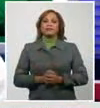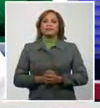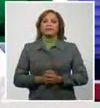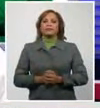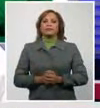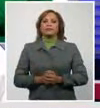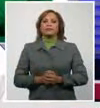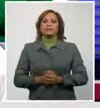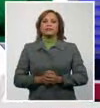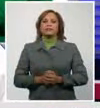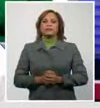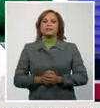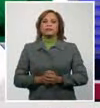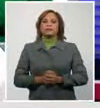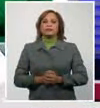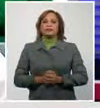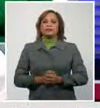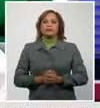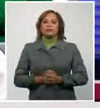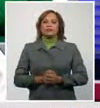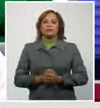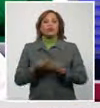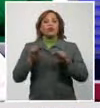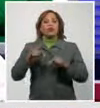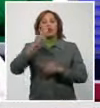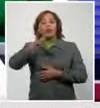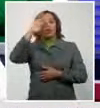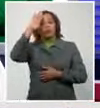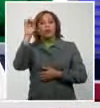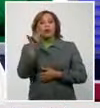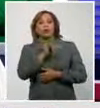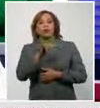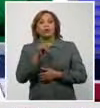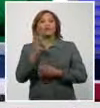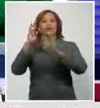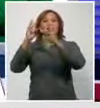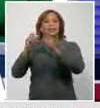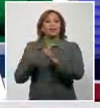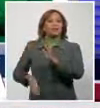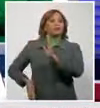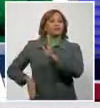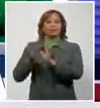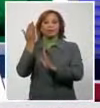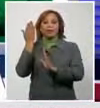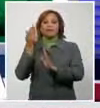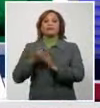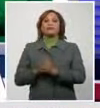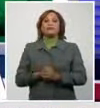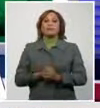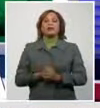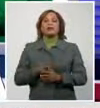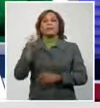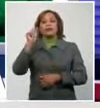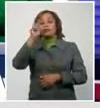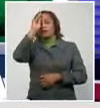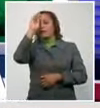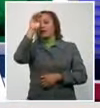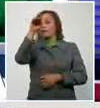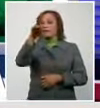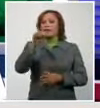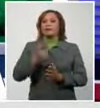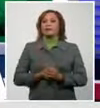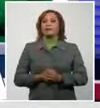situación, hoy nuestro país también con una cifra muy elevada de casos ingresados,